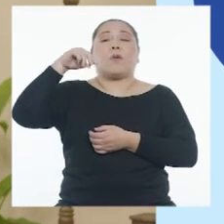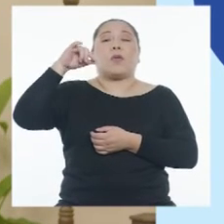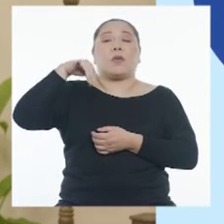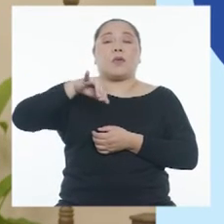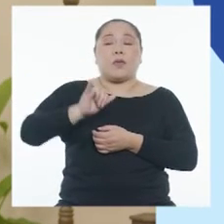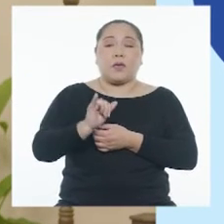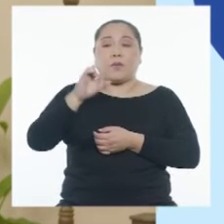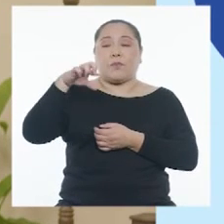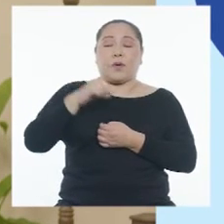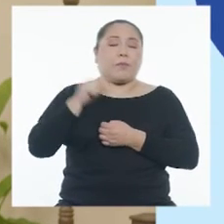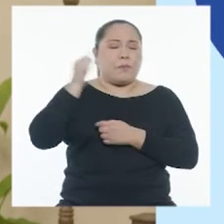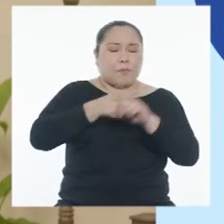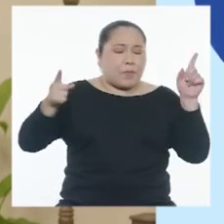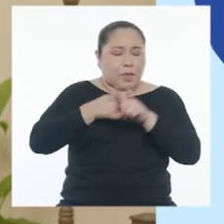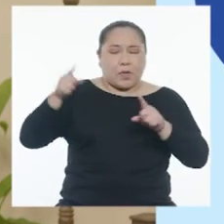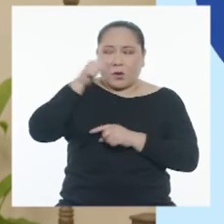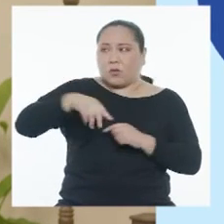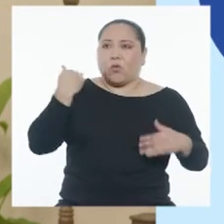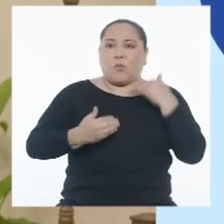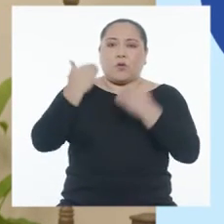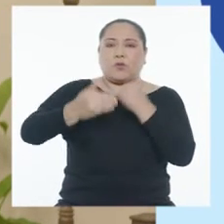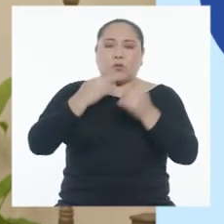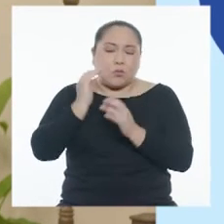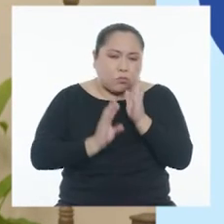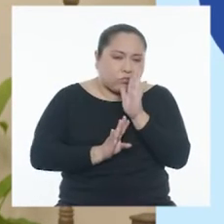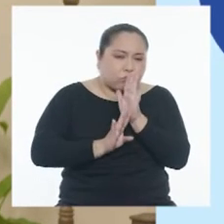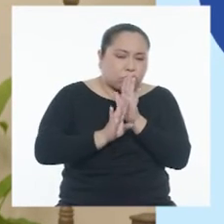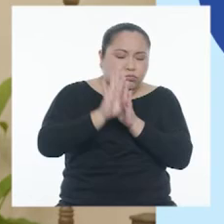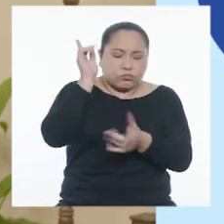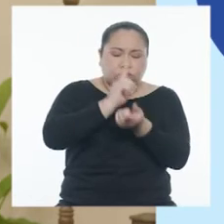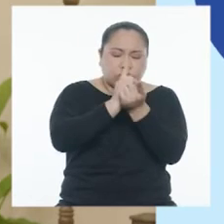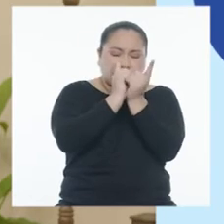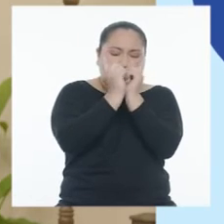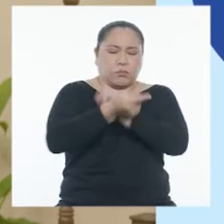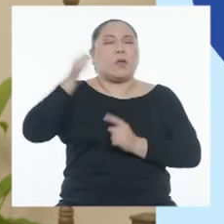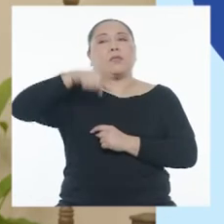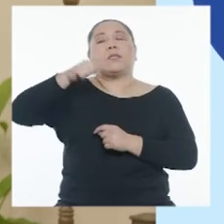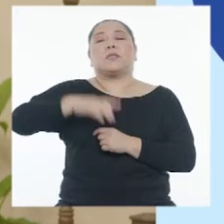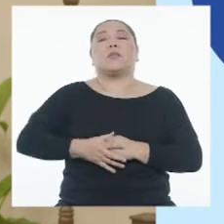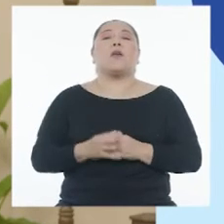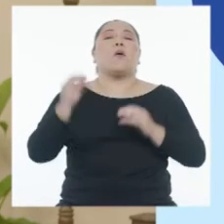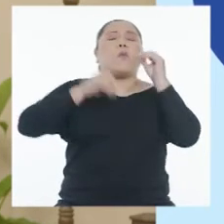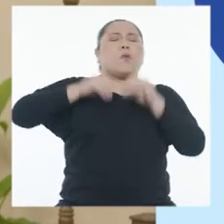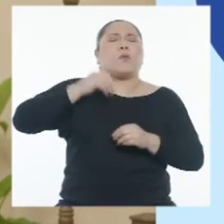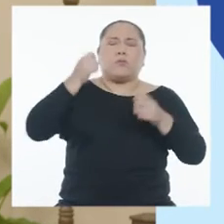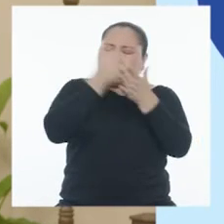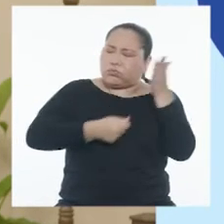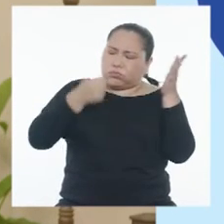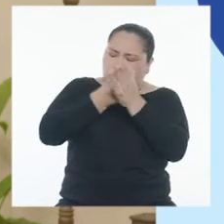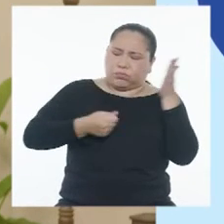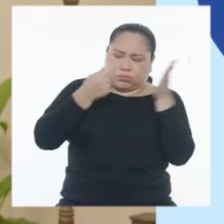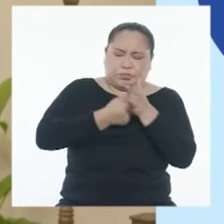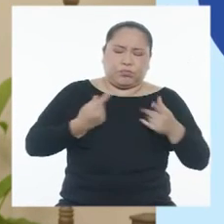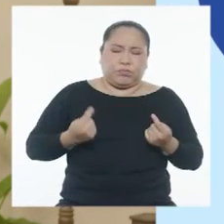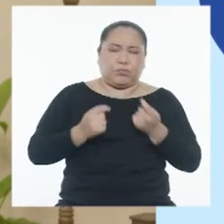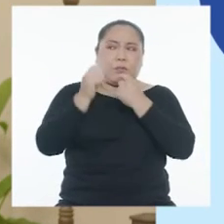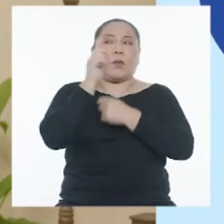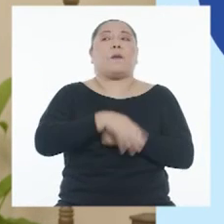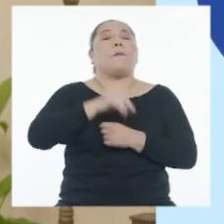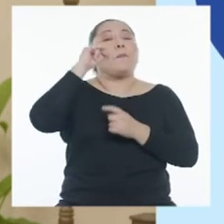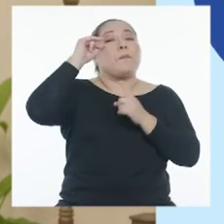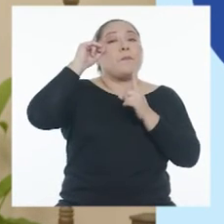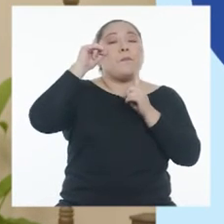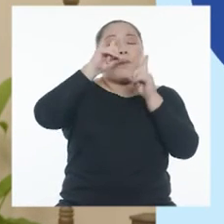embargo, todo esto es un proceso que va en evolución. Así que hay que ponerle mucho esfuerzo para que las